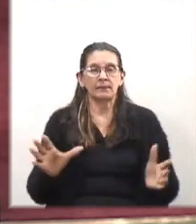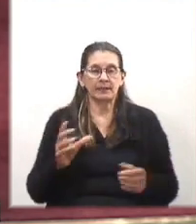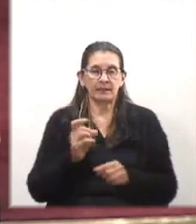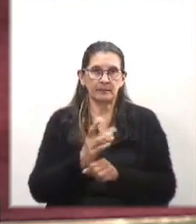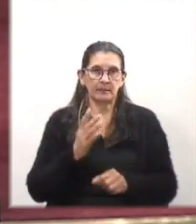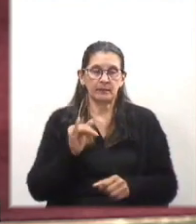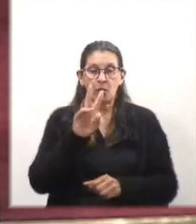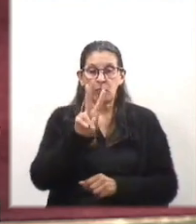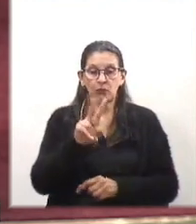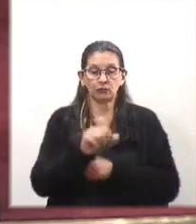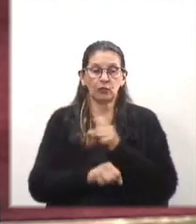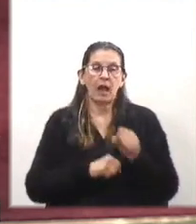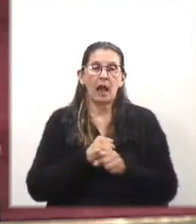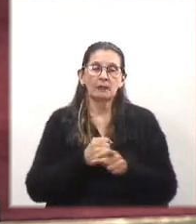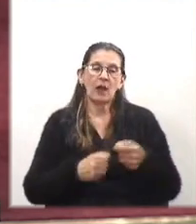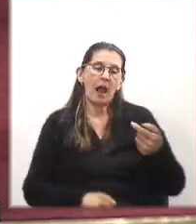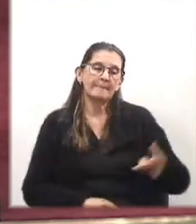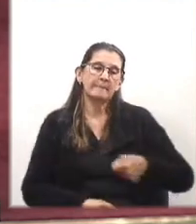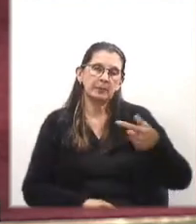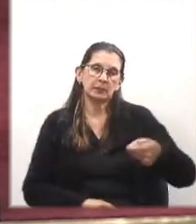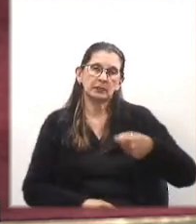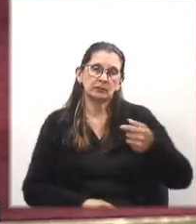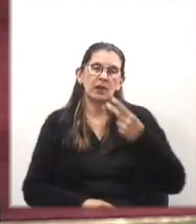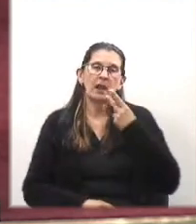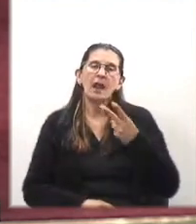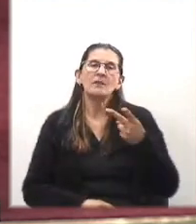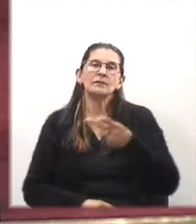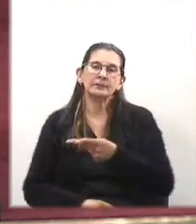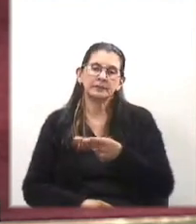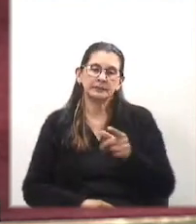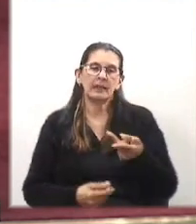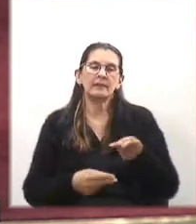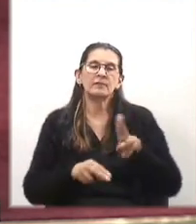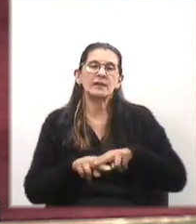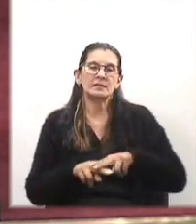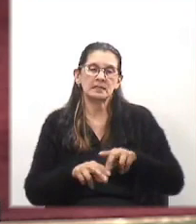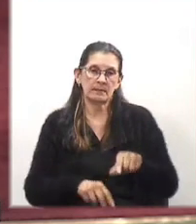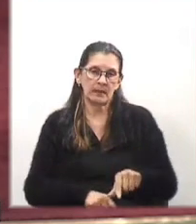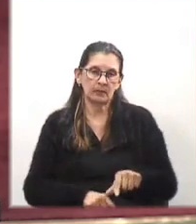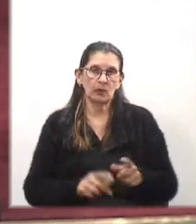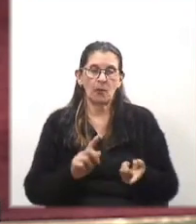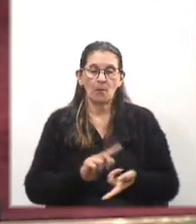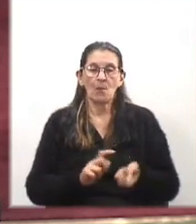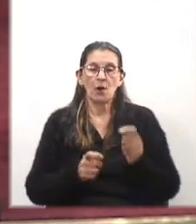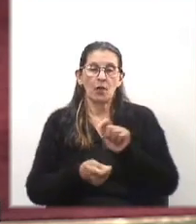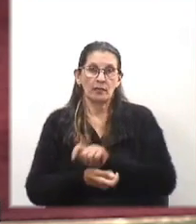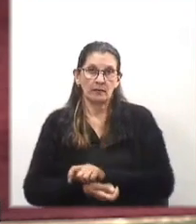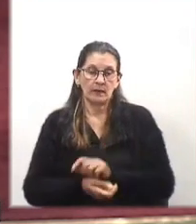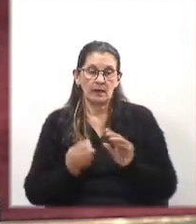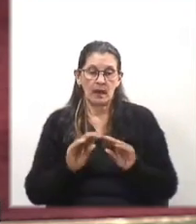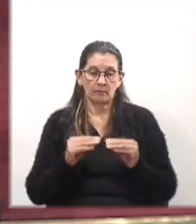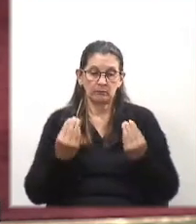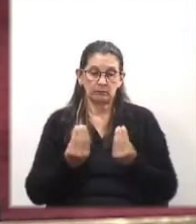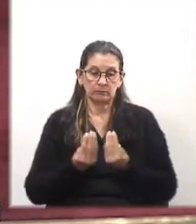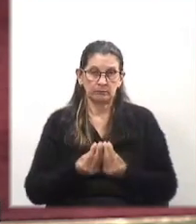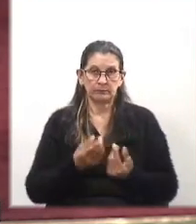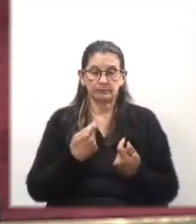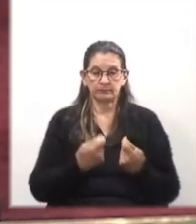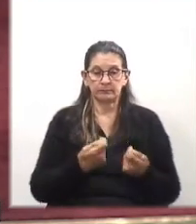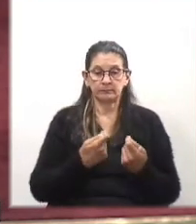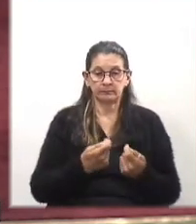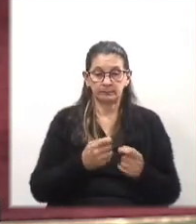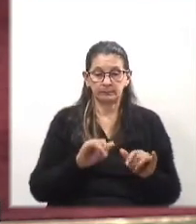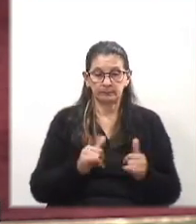de 2 años de aportación efectiva a la fecha del fallecimiento, modificando el monto del gasto